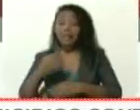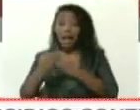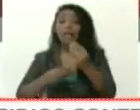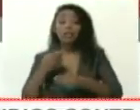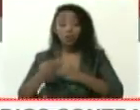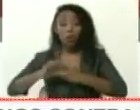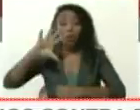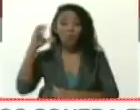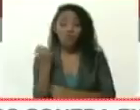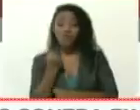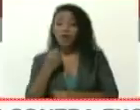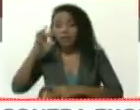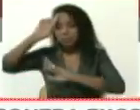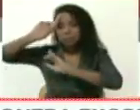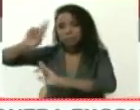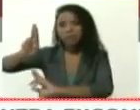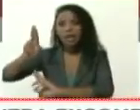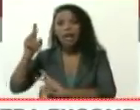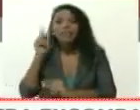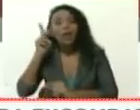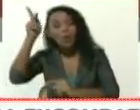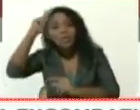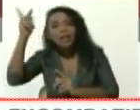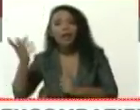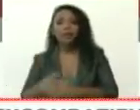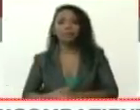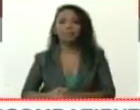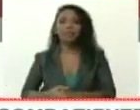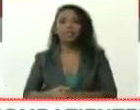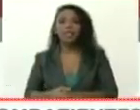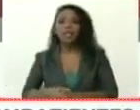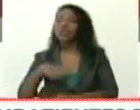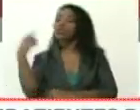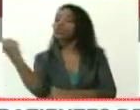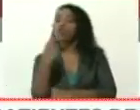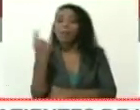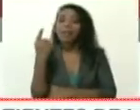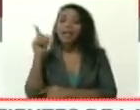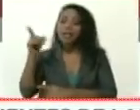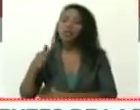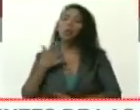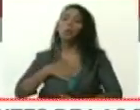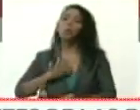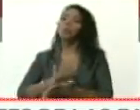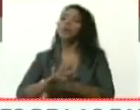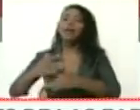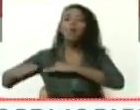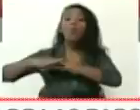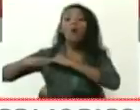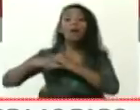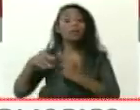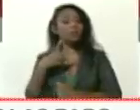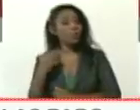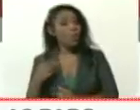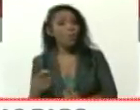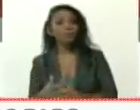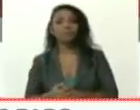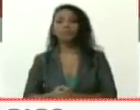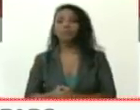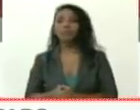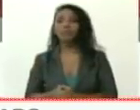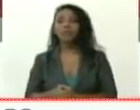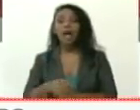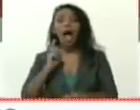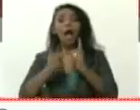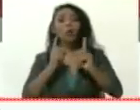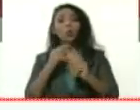pueblos, la dignidad de los indígenas. Y los indígenas no solo se sintieron iguales, sino que se sintieron incluso